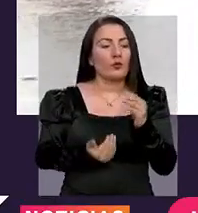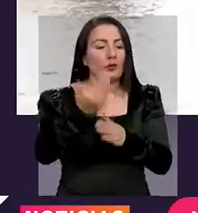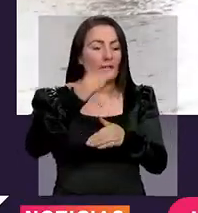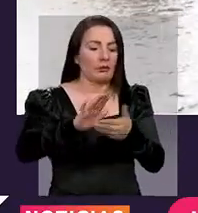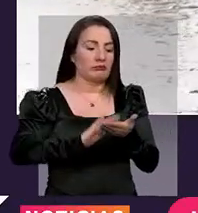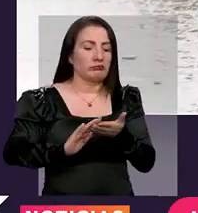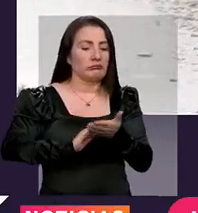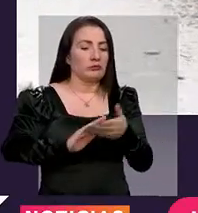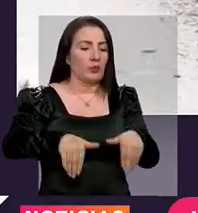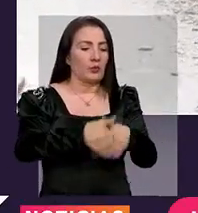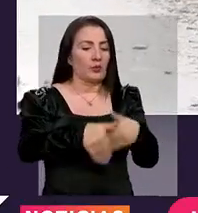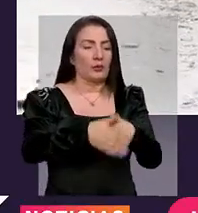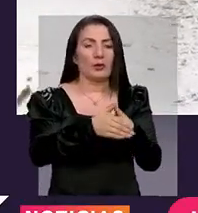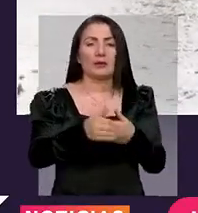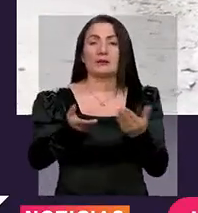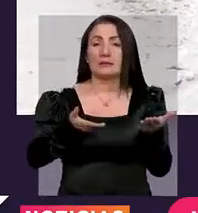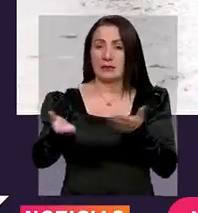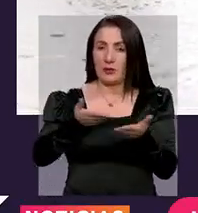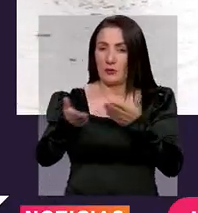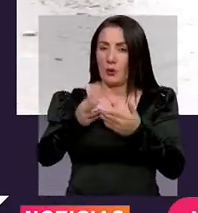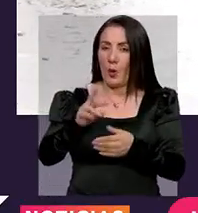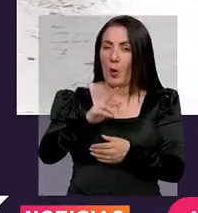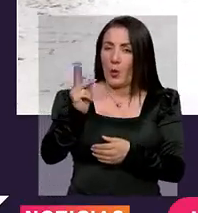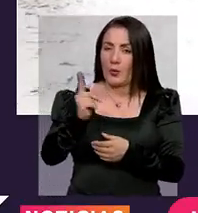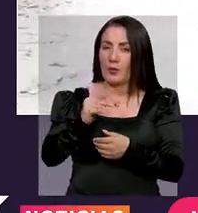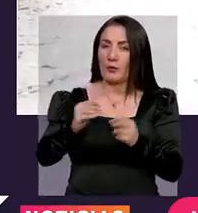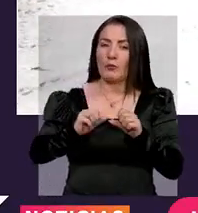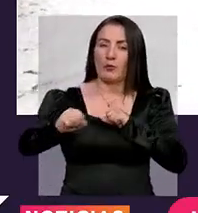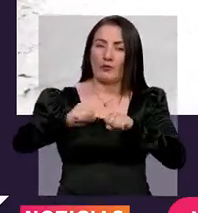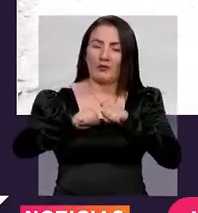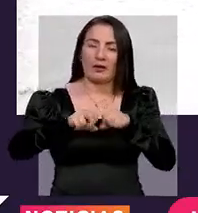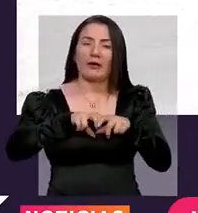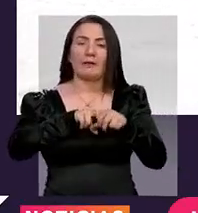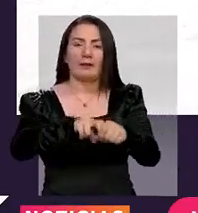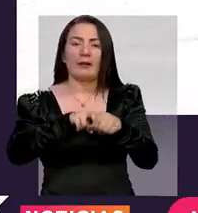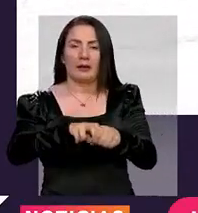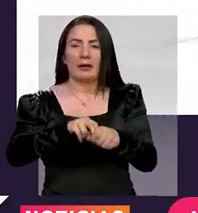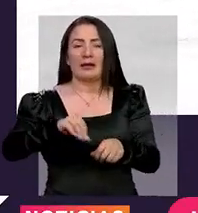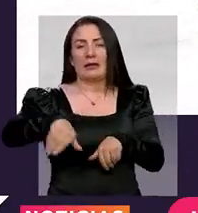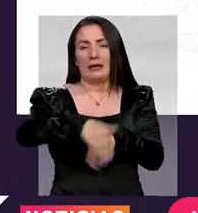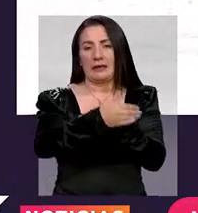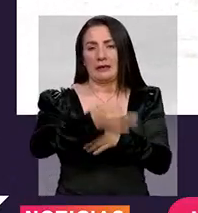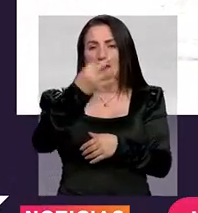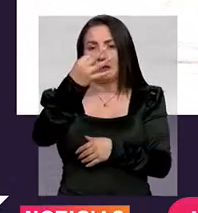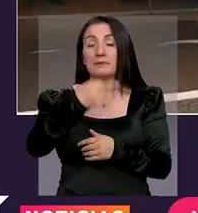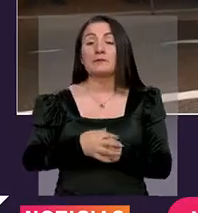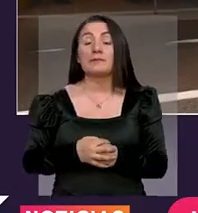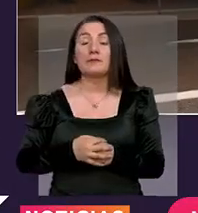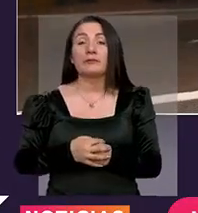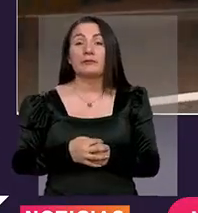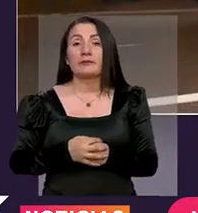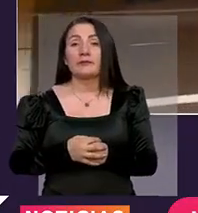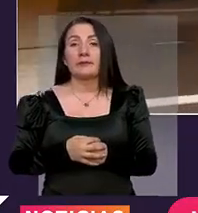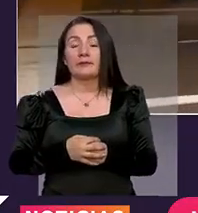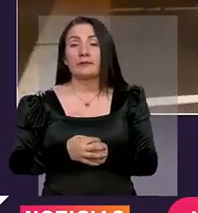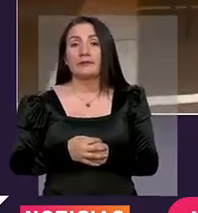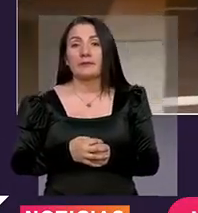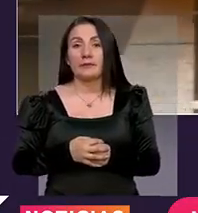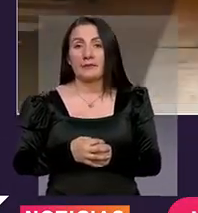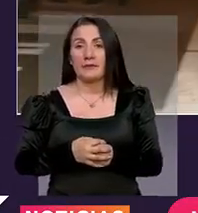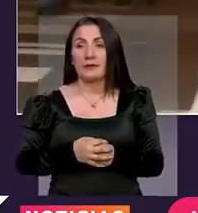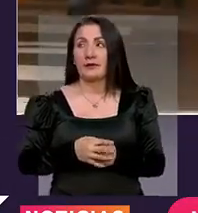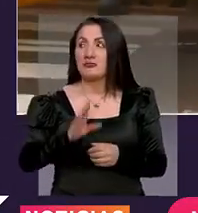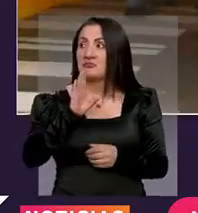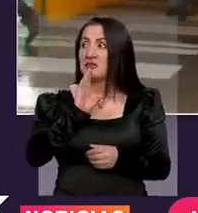vía y finalmente dar al servicio otra vez con la movilidad sobre la calle Tercera. De manera particular, no tenemos